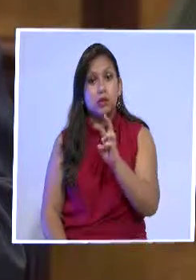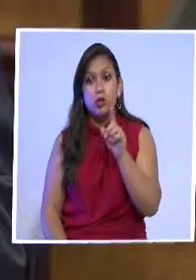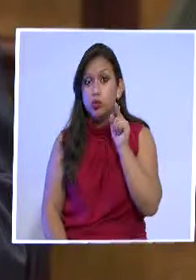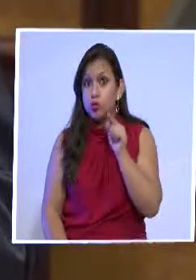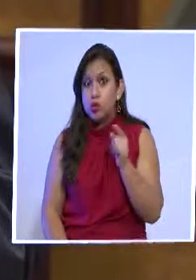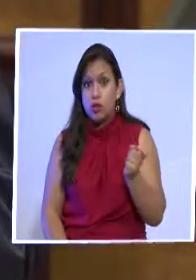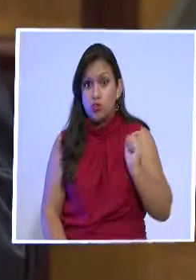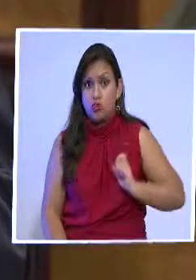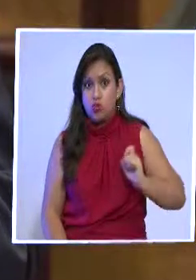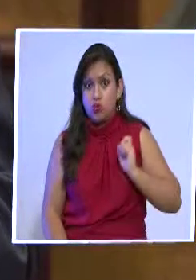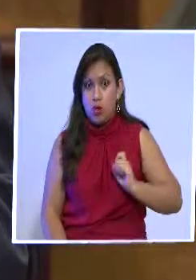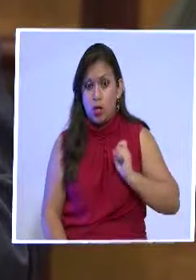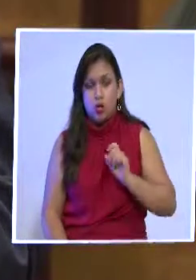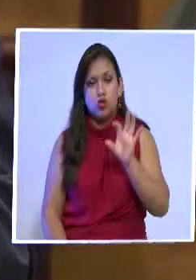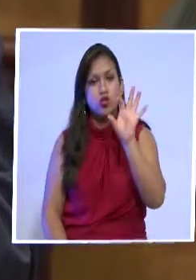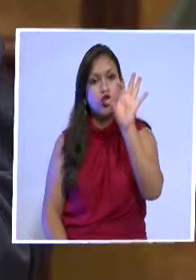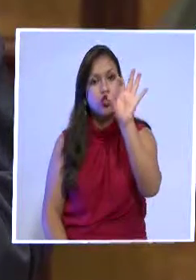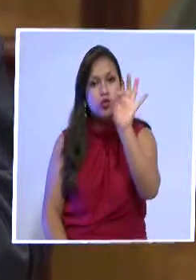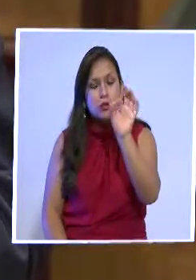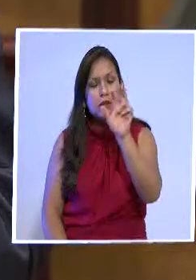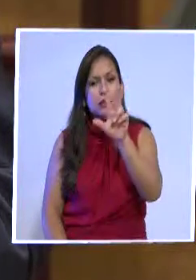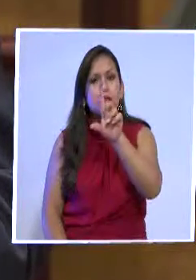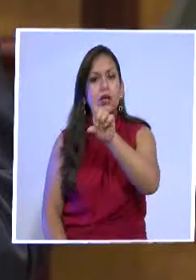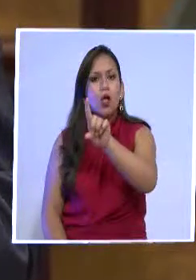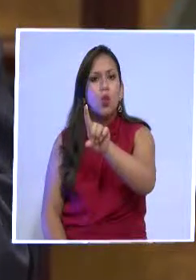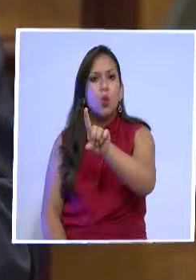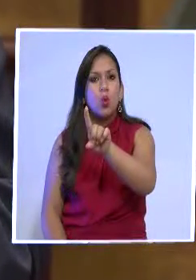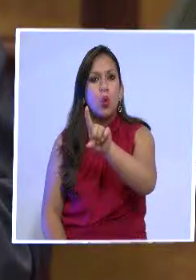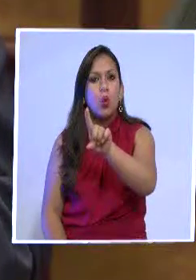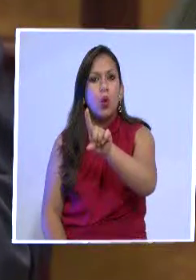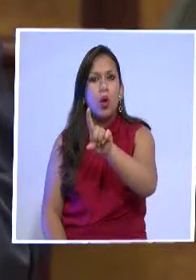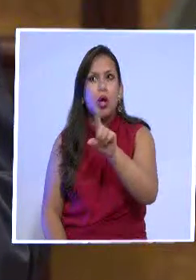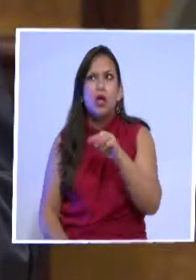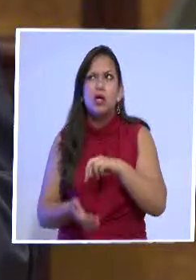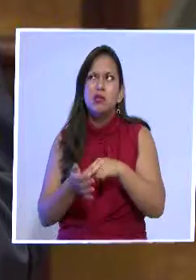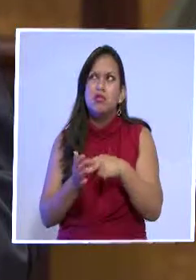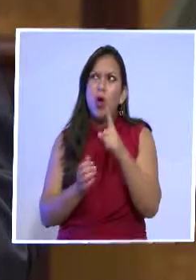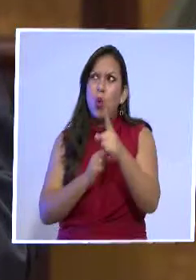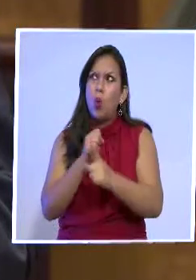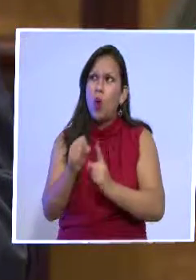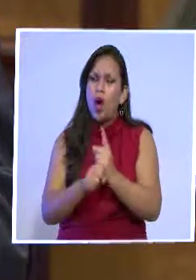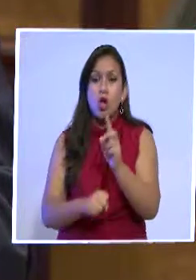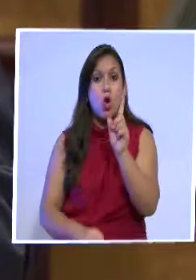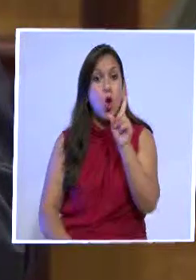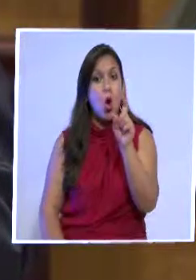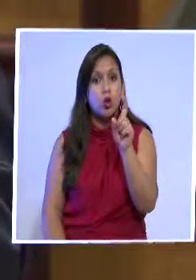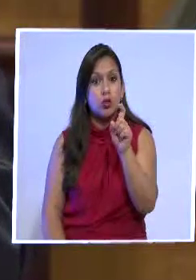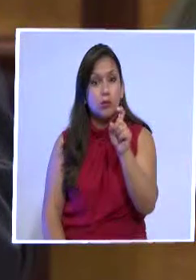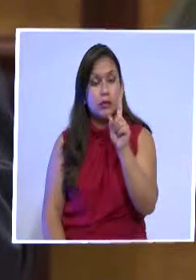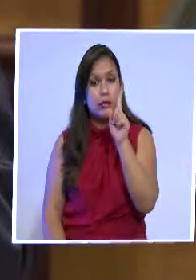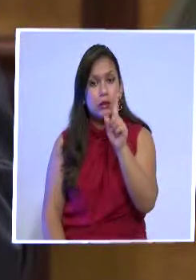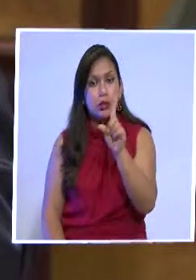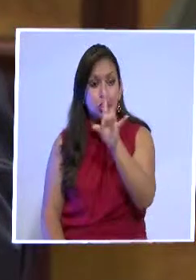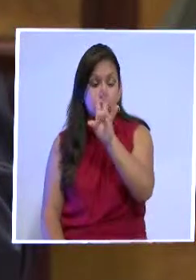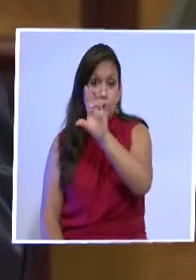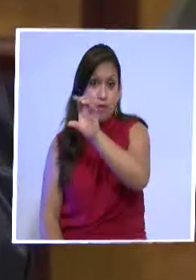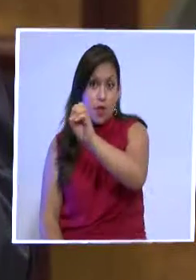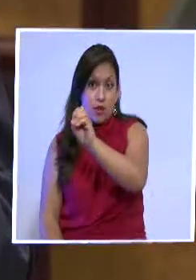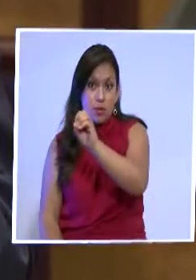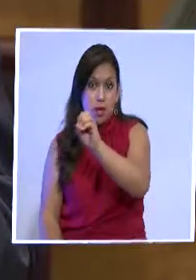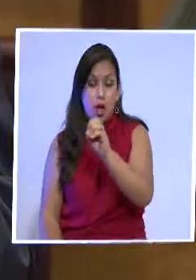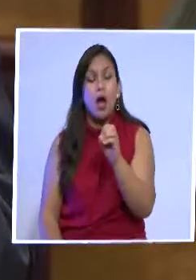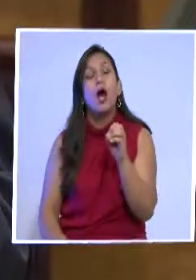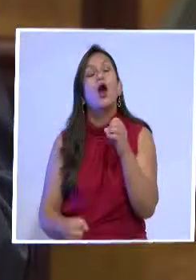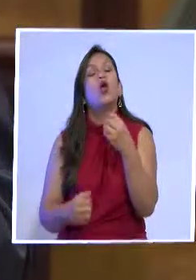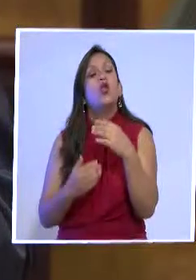superiores a 931 dólares mensuales, que al año son 11.170 dólares. Estos estimados de gastos, que pueden